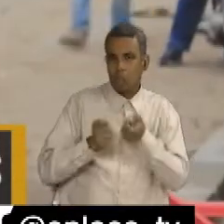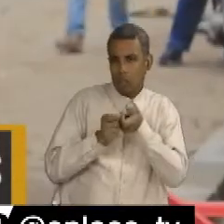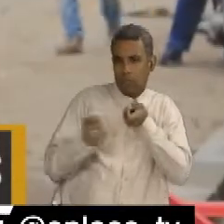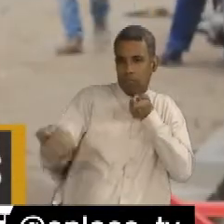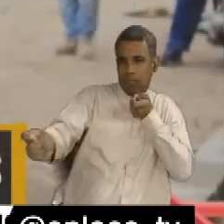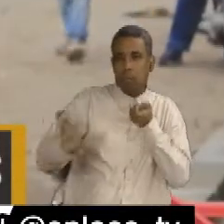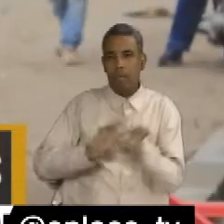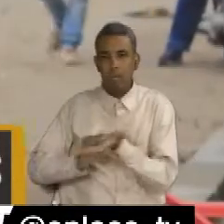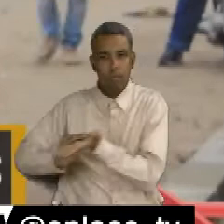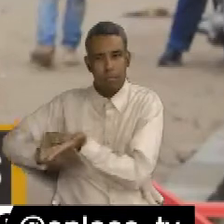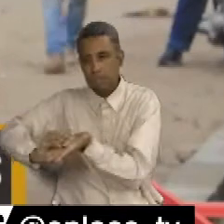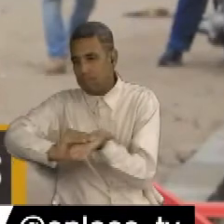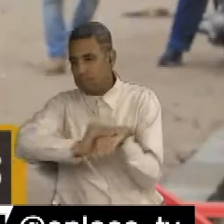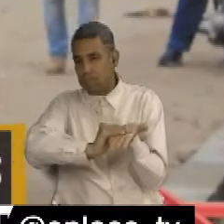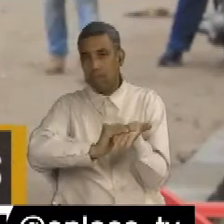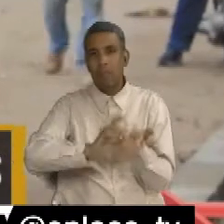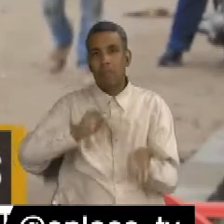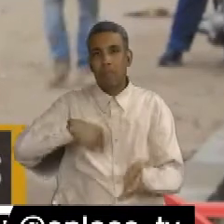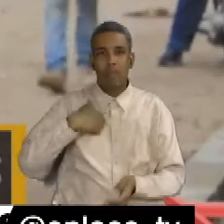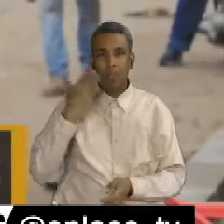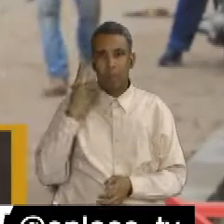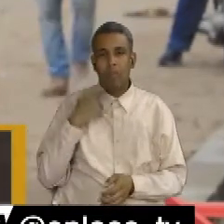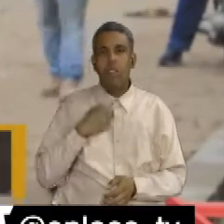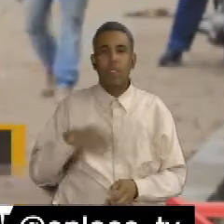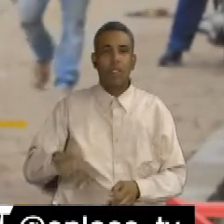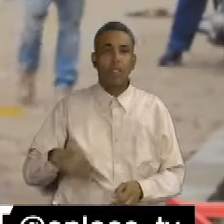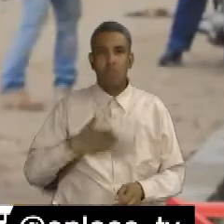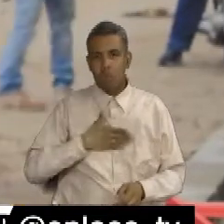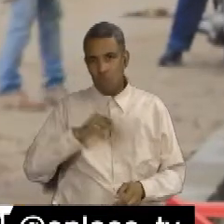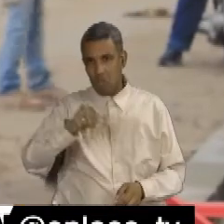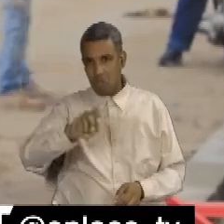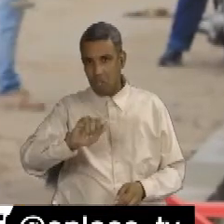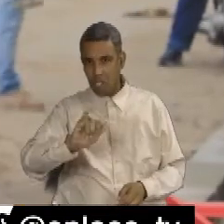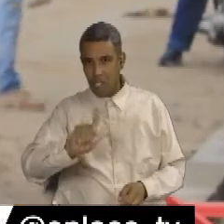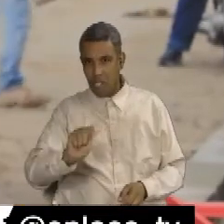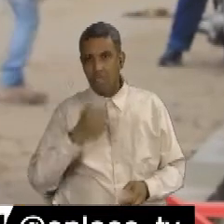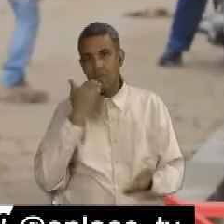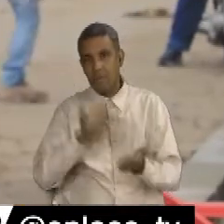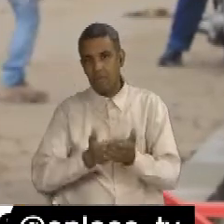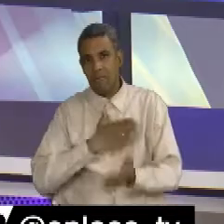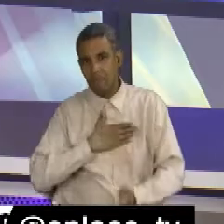Este es un informe para Enlace Noticias de Neila Cosio con la cámara de Luis Ángel Flores Uribe.